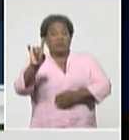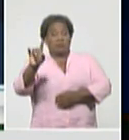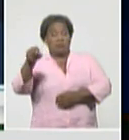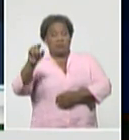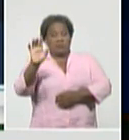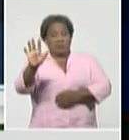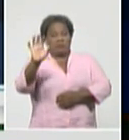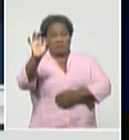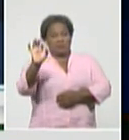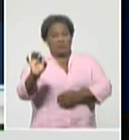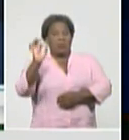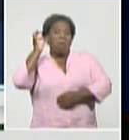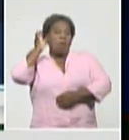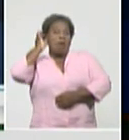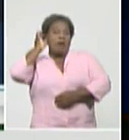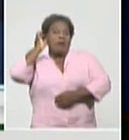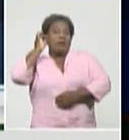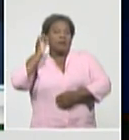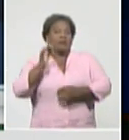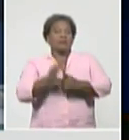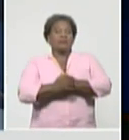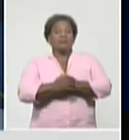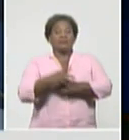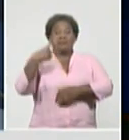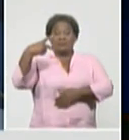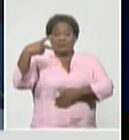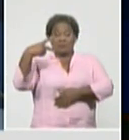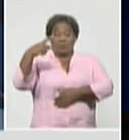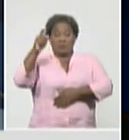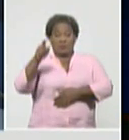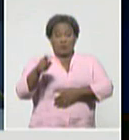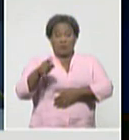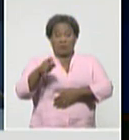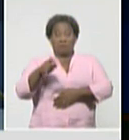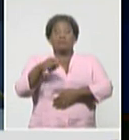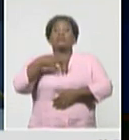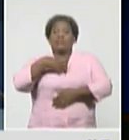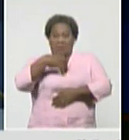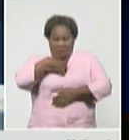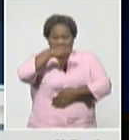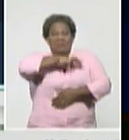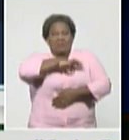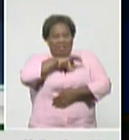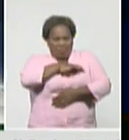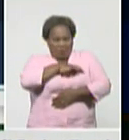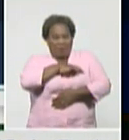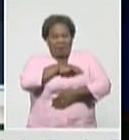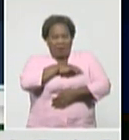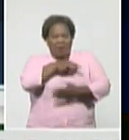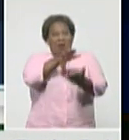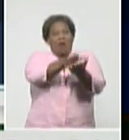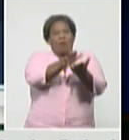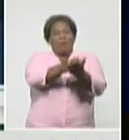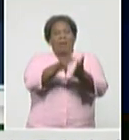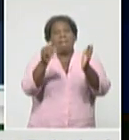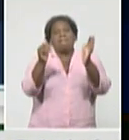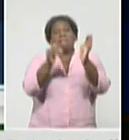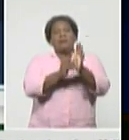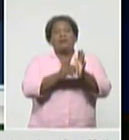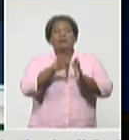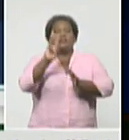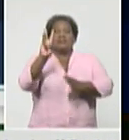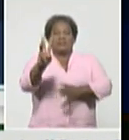49,5%. 2 de los casos fueron asintomáticos. Se acumulan 1.352